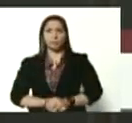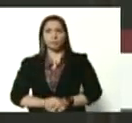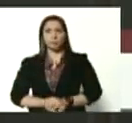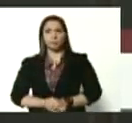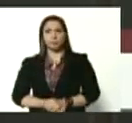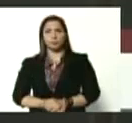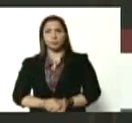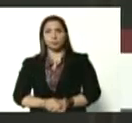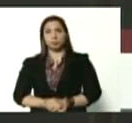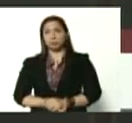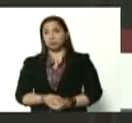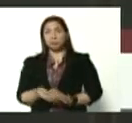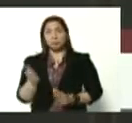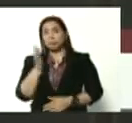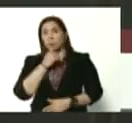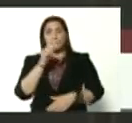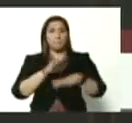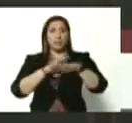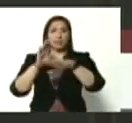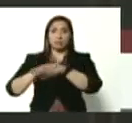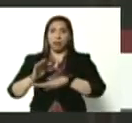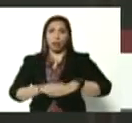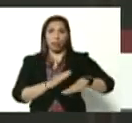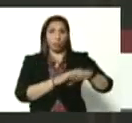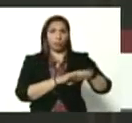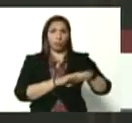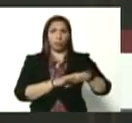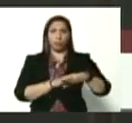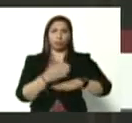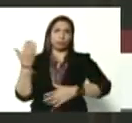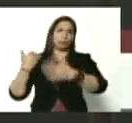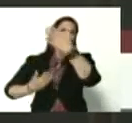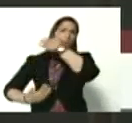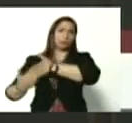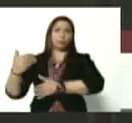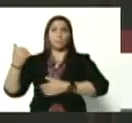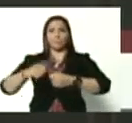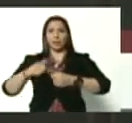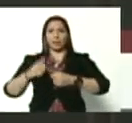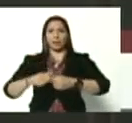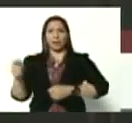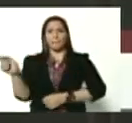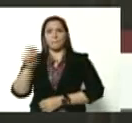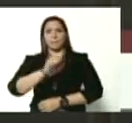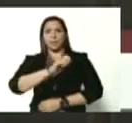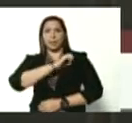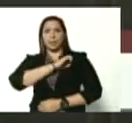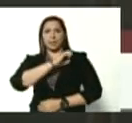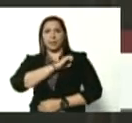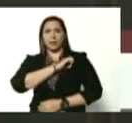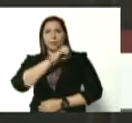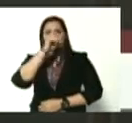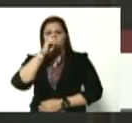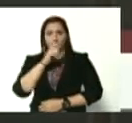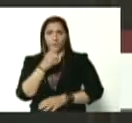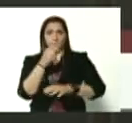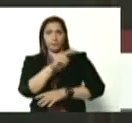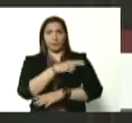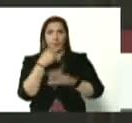y no hubiese ocurrido lo que ocurrió aquí en maracay o en el mes de enero el 28 de enero de ese año